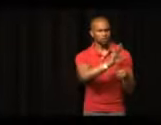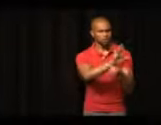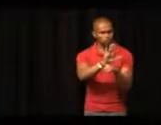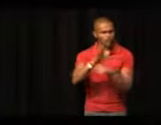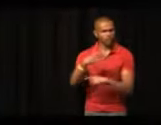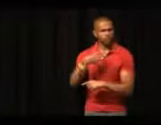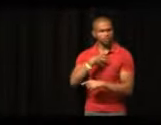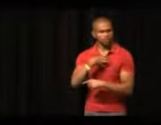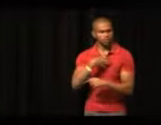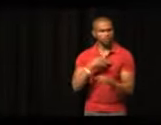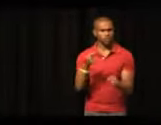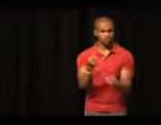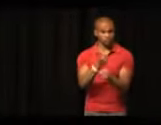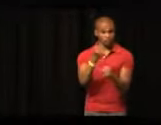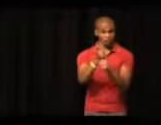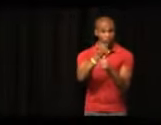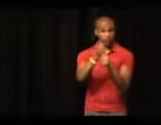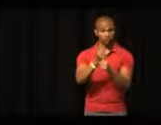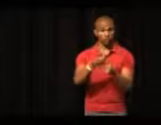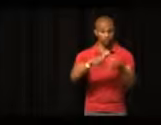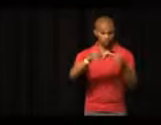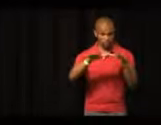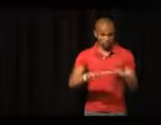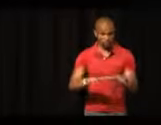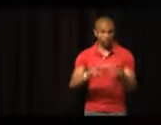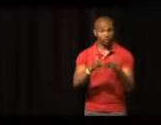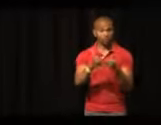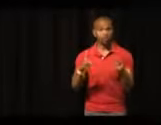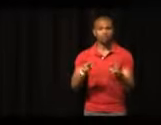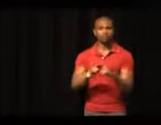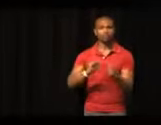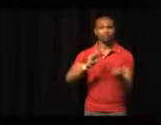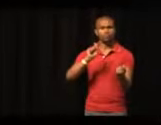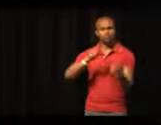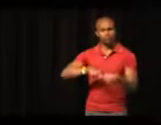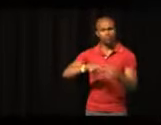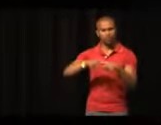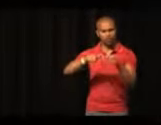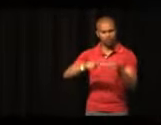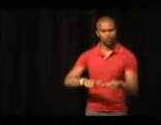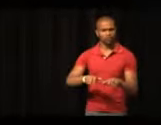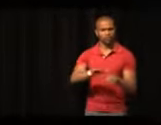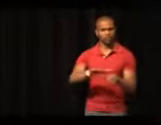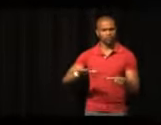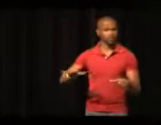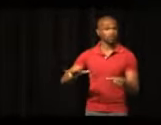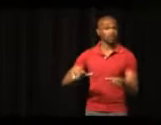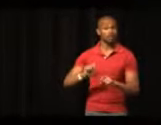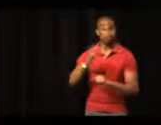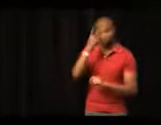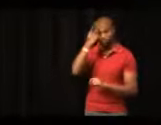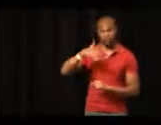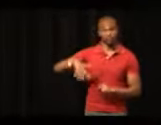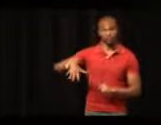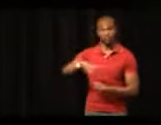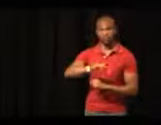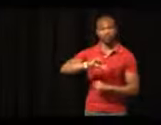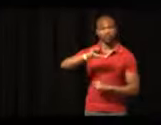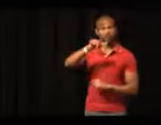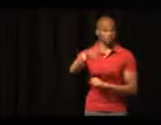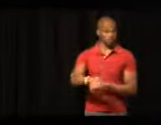contribuir de una forma o de otra con la construcción de este legado, con la construcción de todo lo que puede llegar a permanecer para